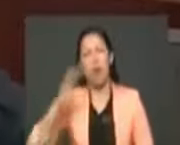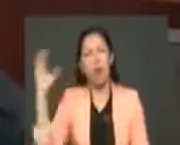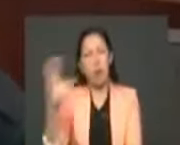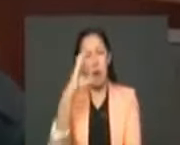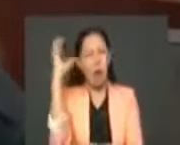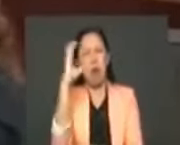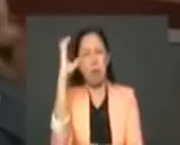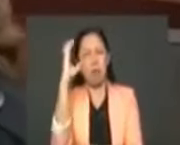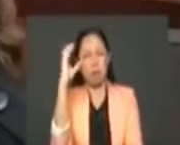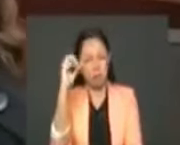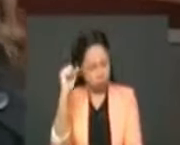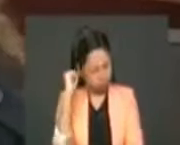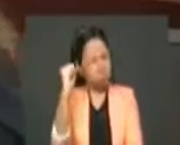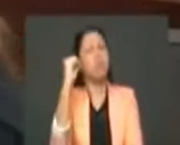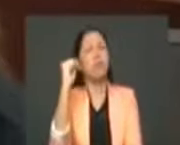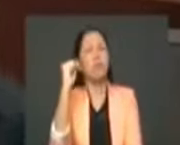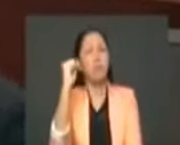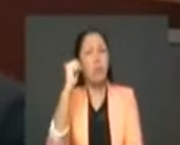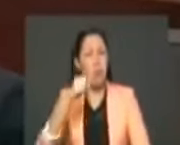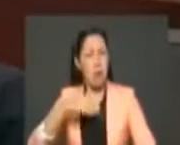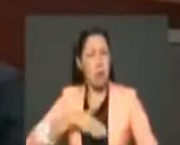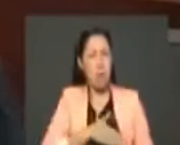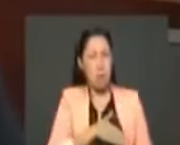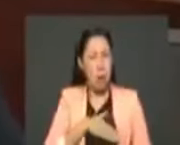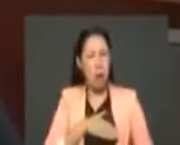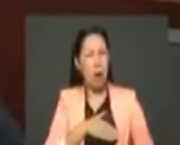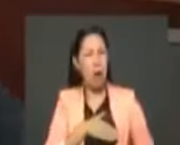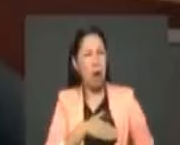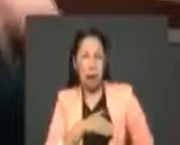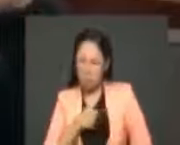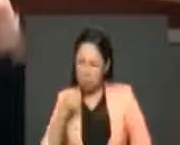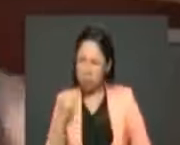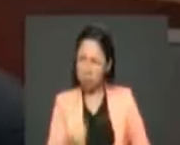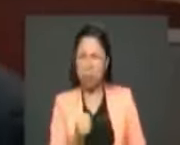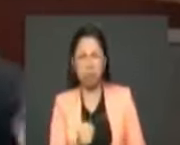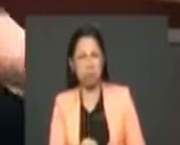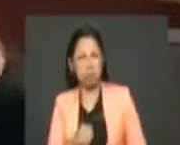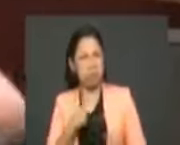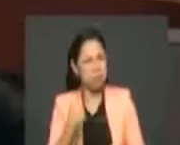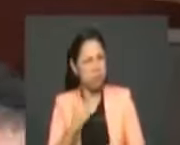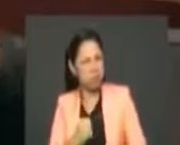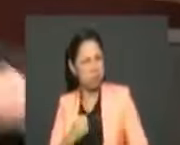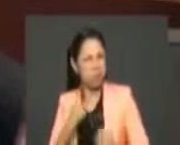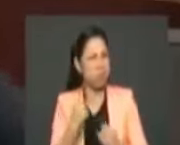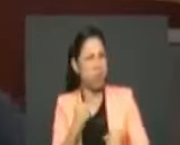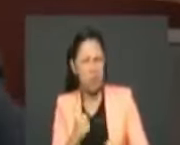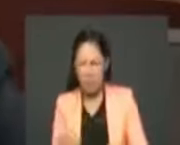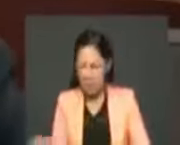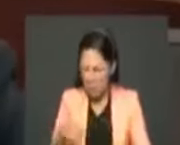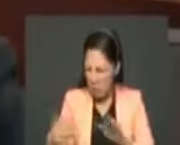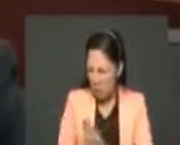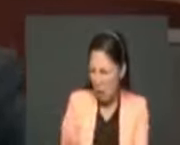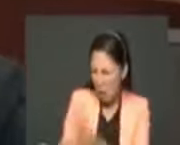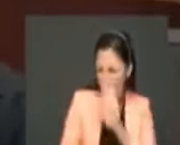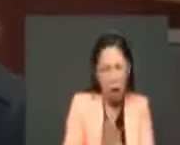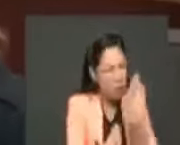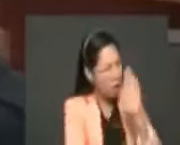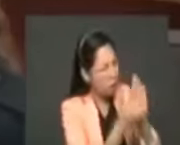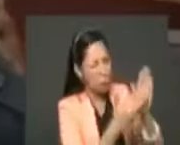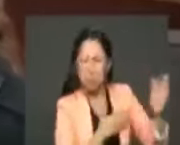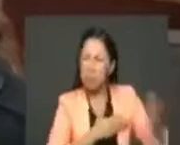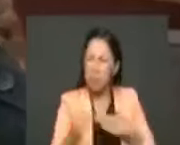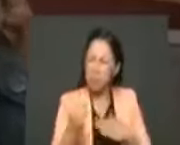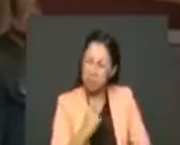Porque así, como Bolívar salió de Bogotá, vituperado y amenazado por quienes